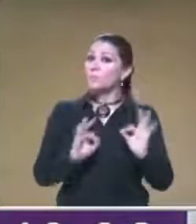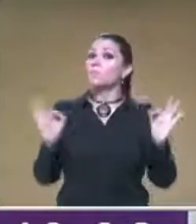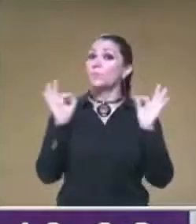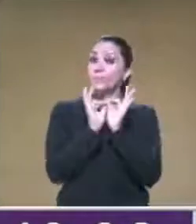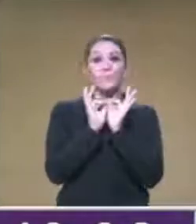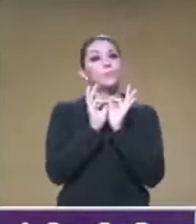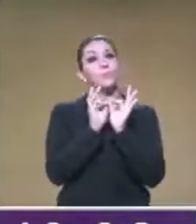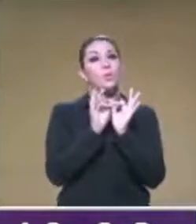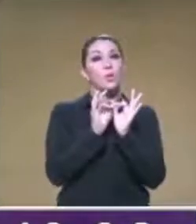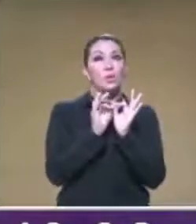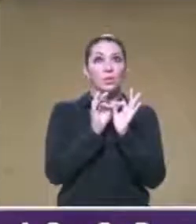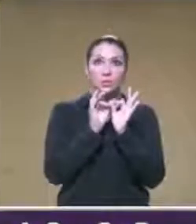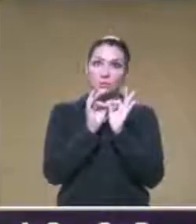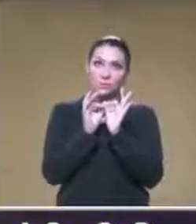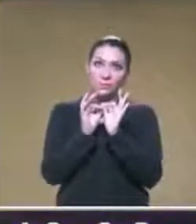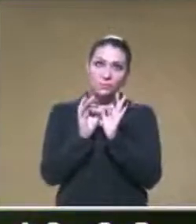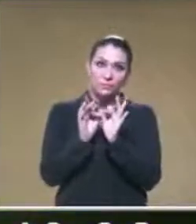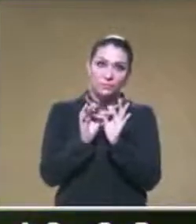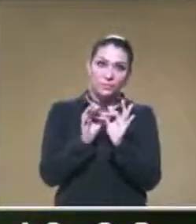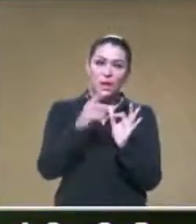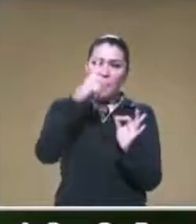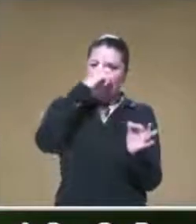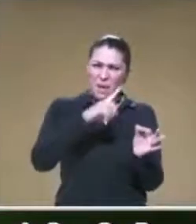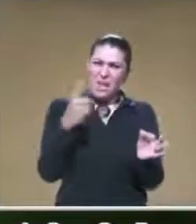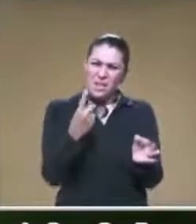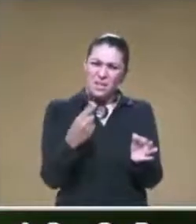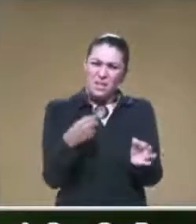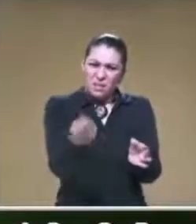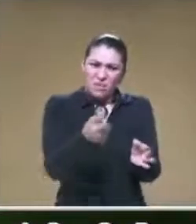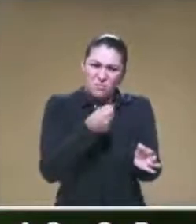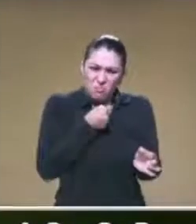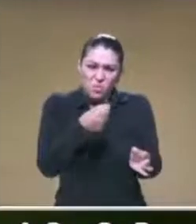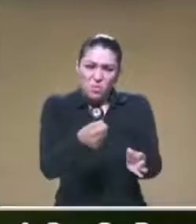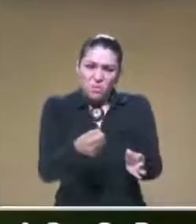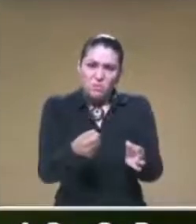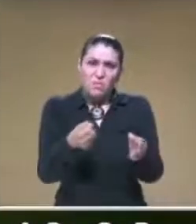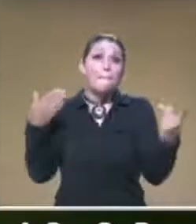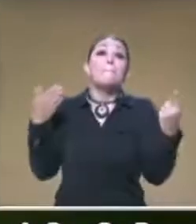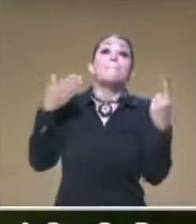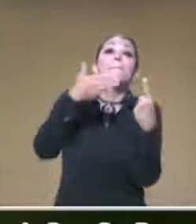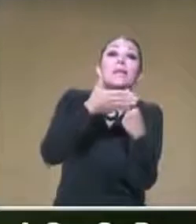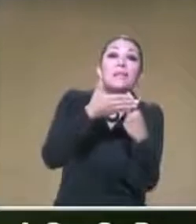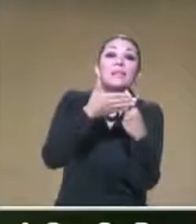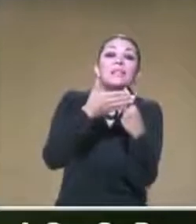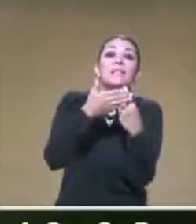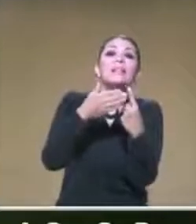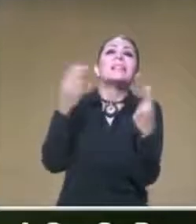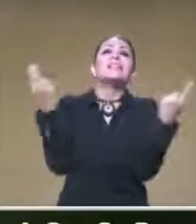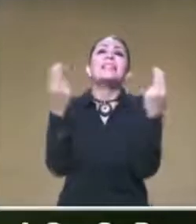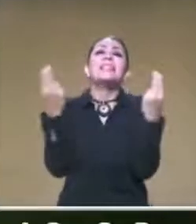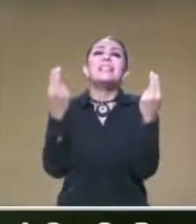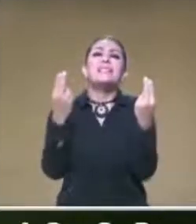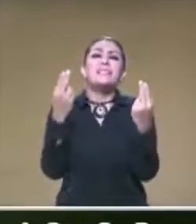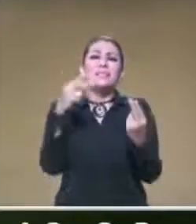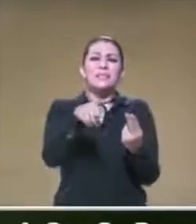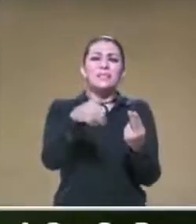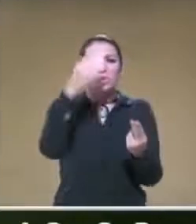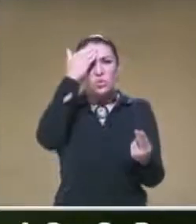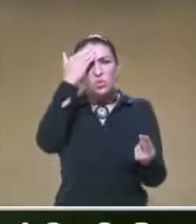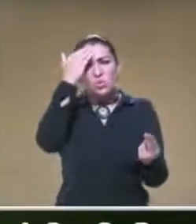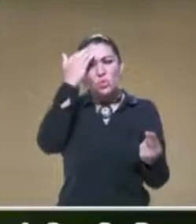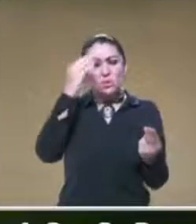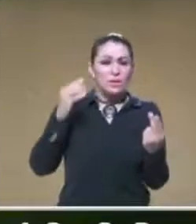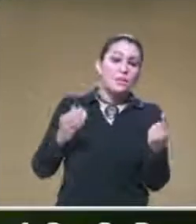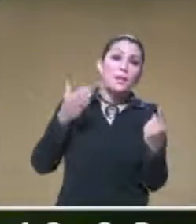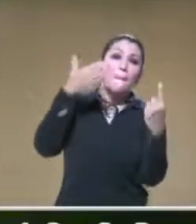cuenta? Saber para qué entrevistar, el propósito de nuestra entrevista, además de tener claro lo que le